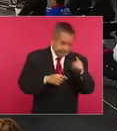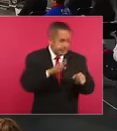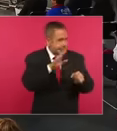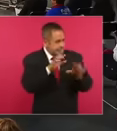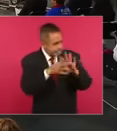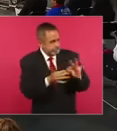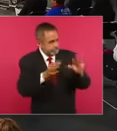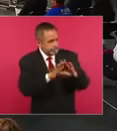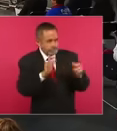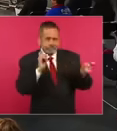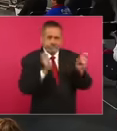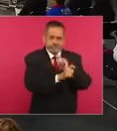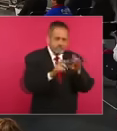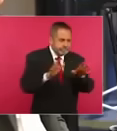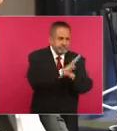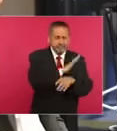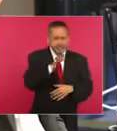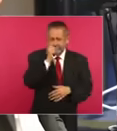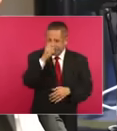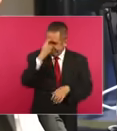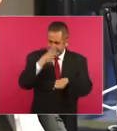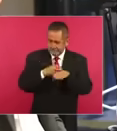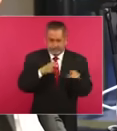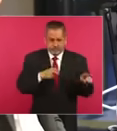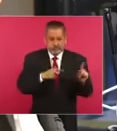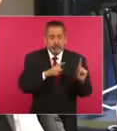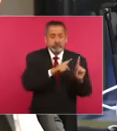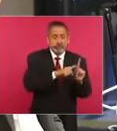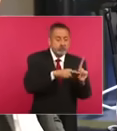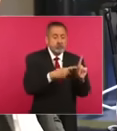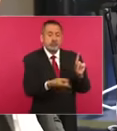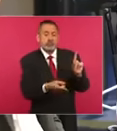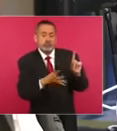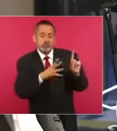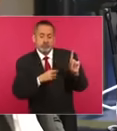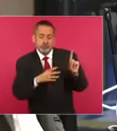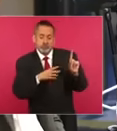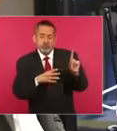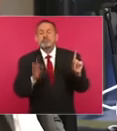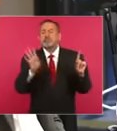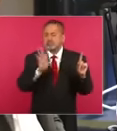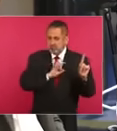cambie, pero sus hijos sí.